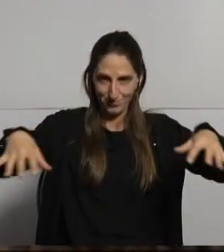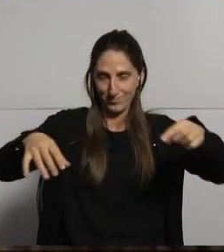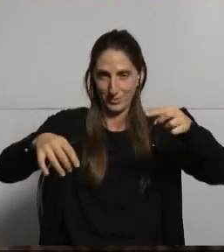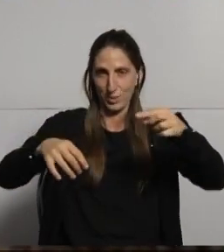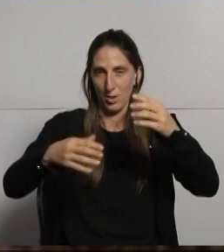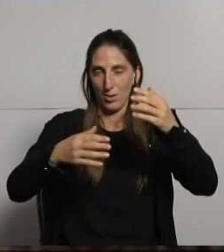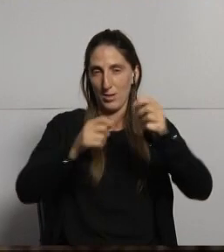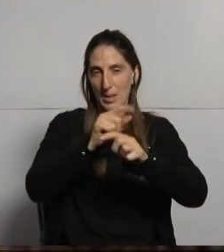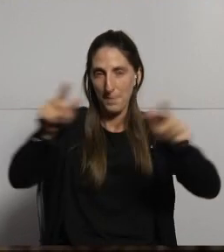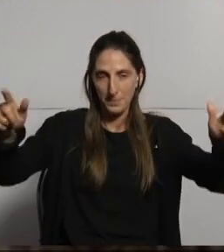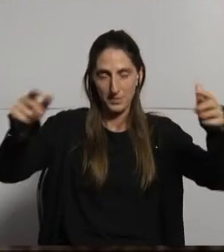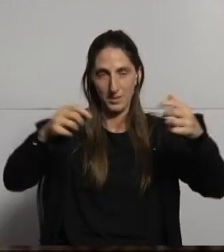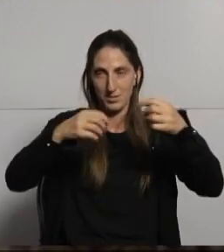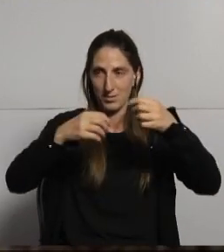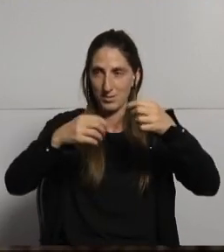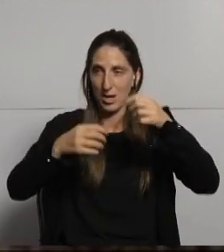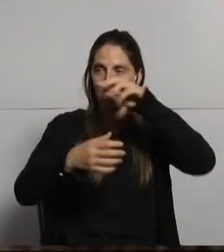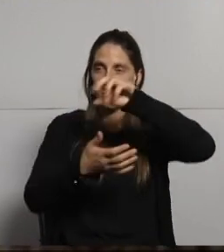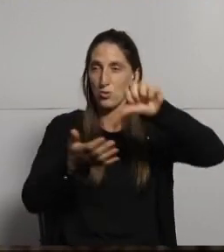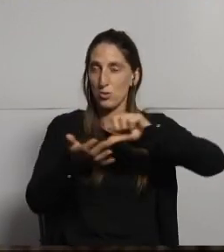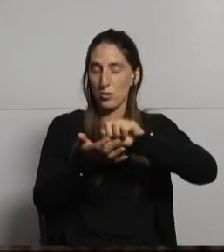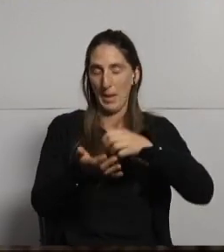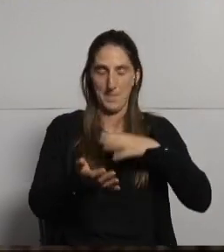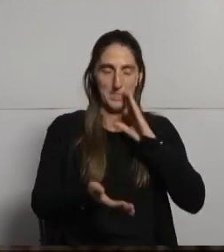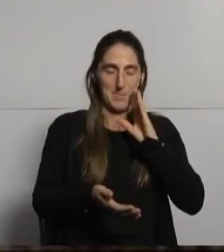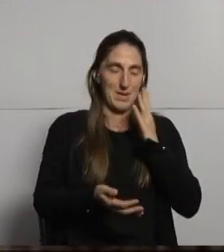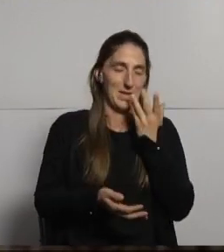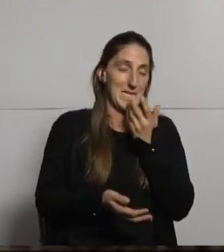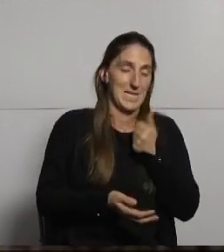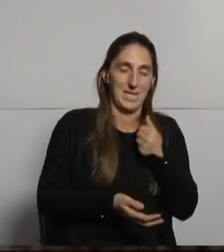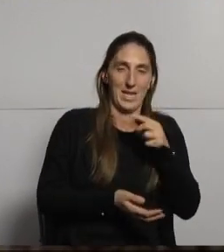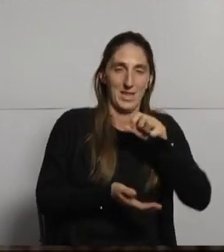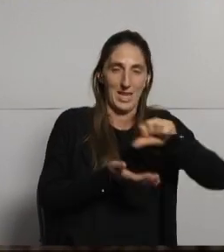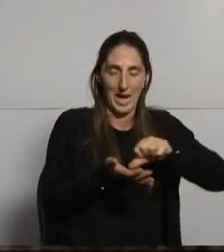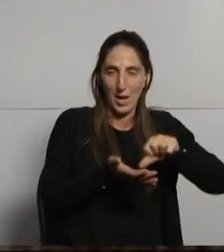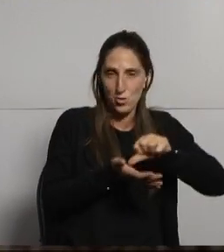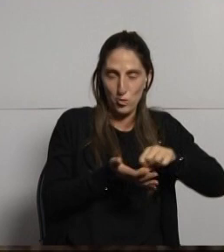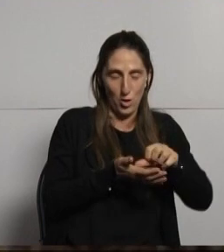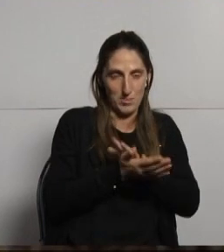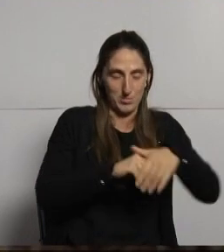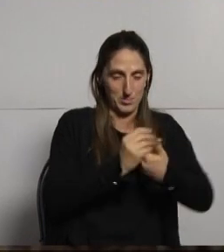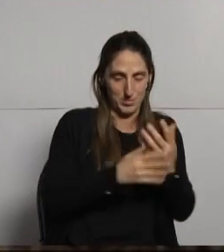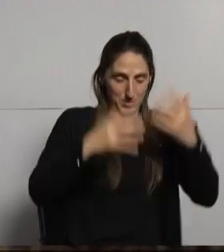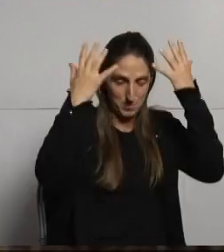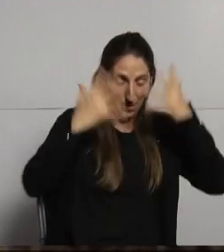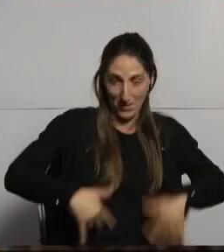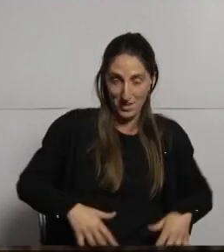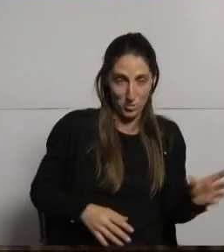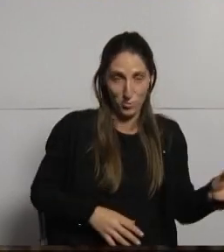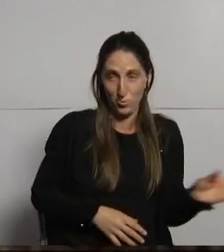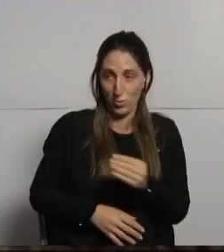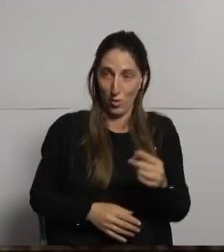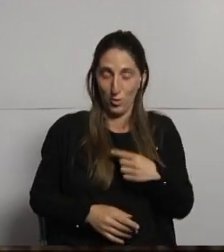ciudades. Imagínense, mi madre estaría copada con esta porque es fanática del alcohol en gel, llegó a la casa y me baña todo. Me imagino